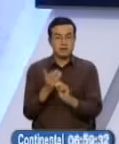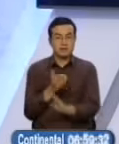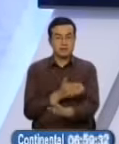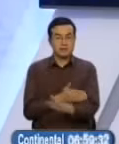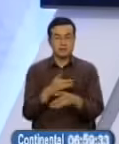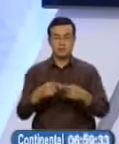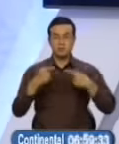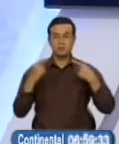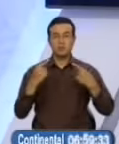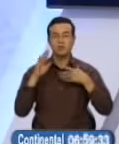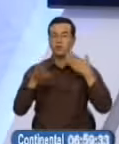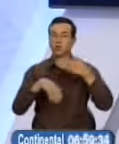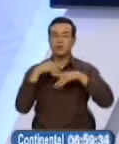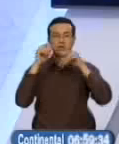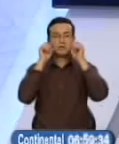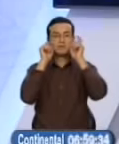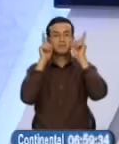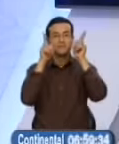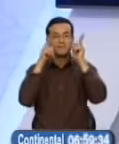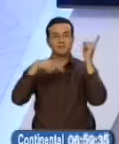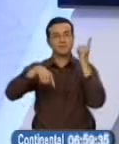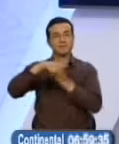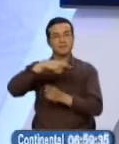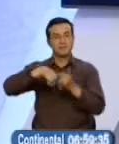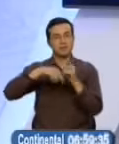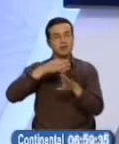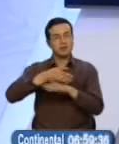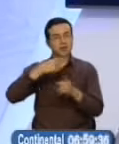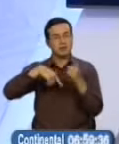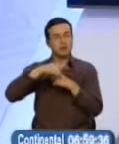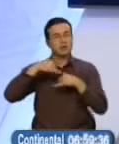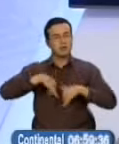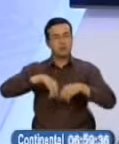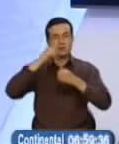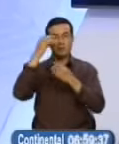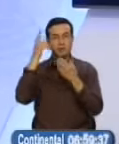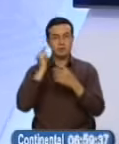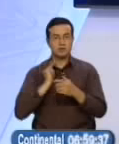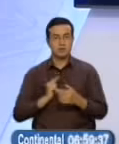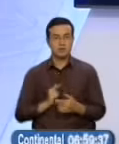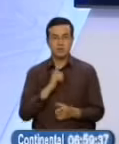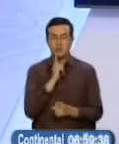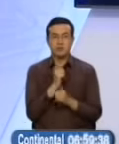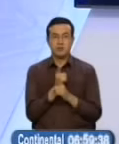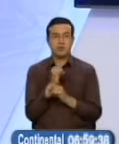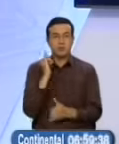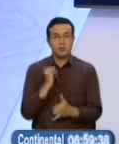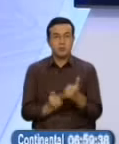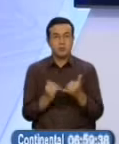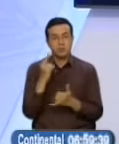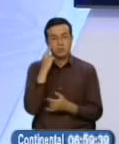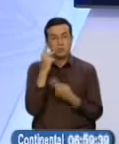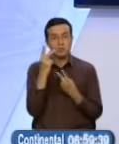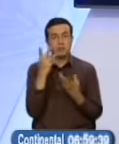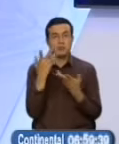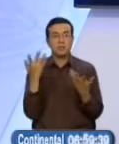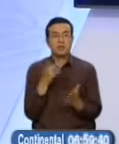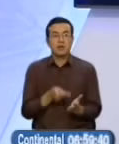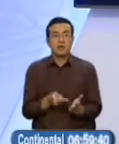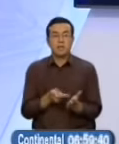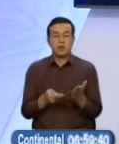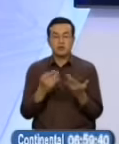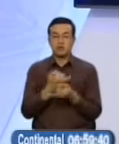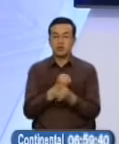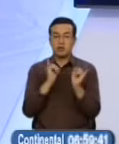encuentro, nos tiene muy atentos a todos. Regresaremos más adelante con más información, más detalles y por supuesto las últimas novedades acerca de lo que está ocurriendo tanto